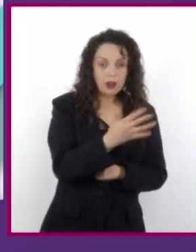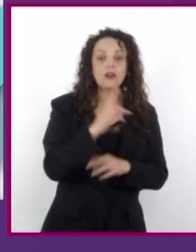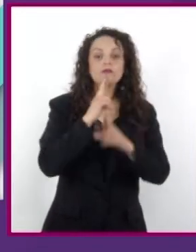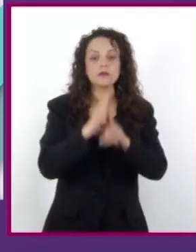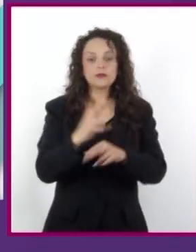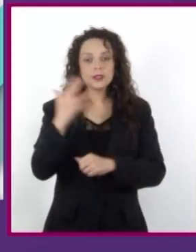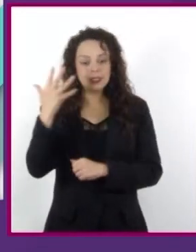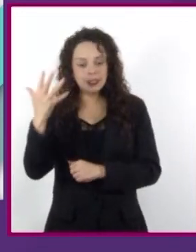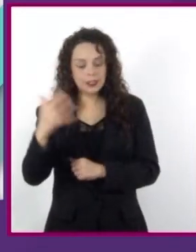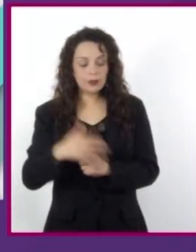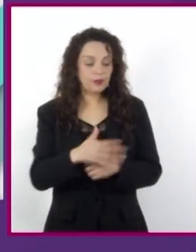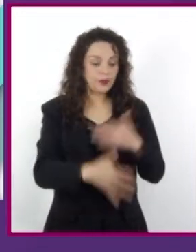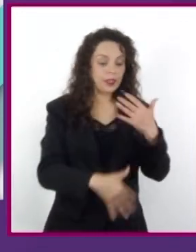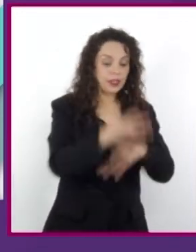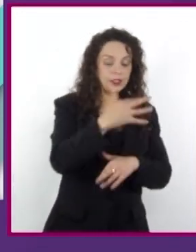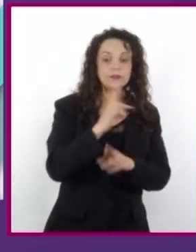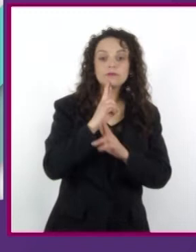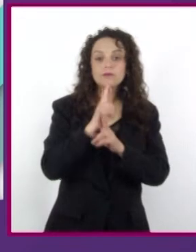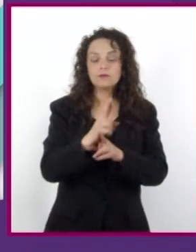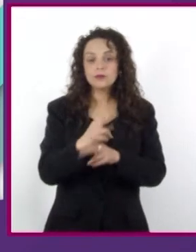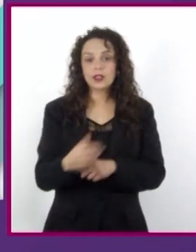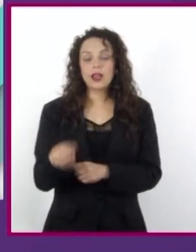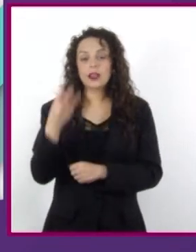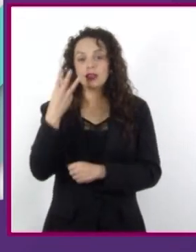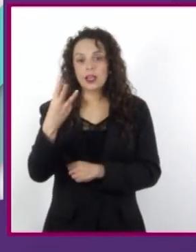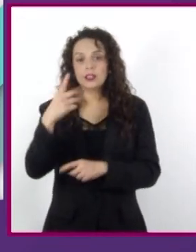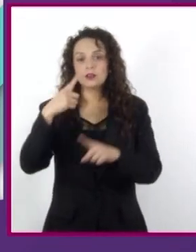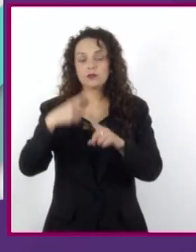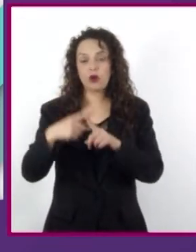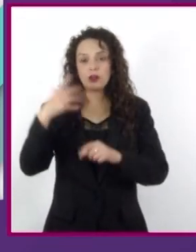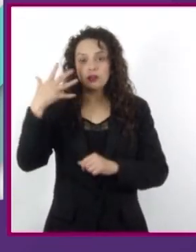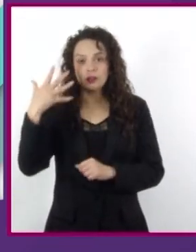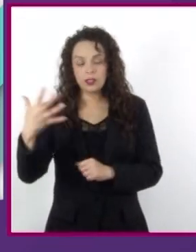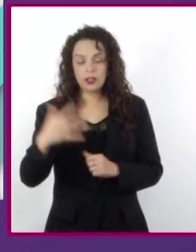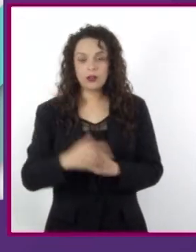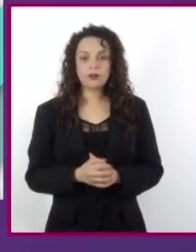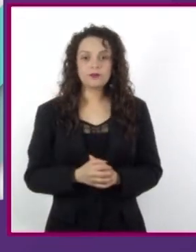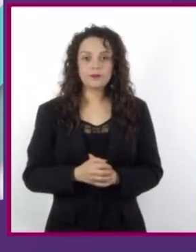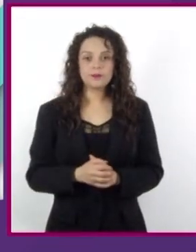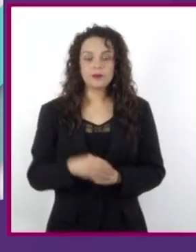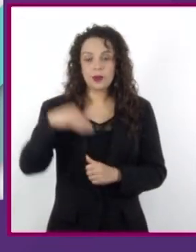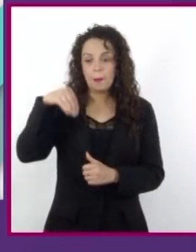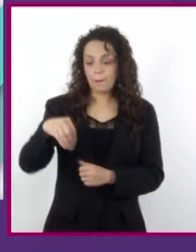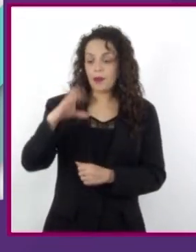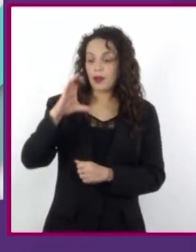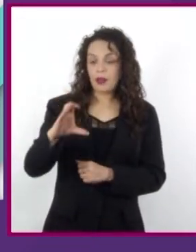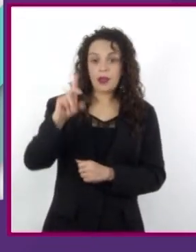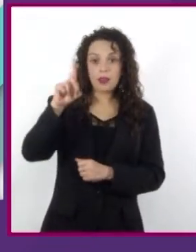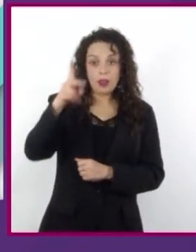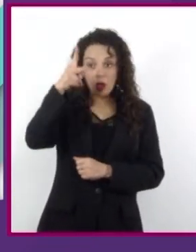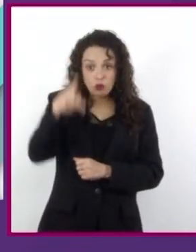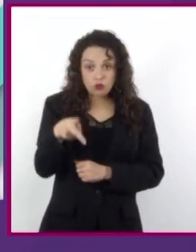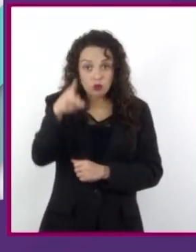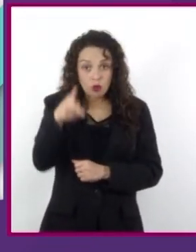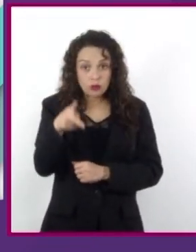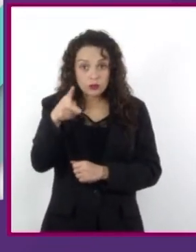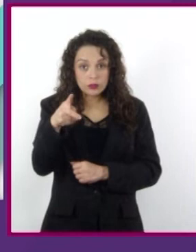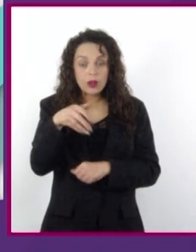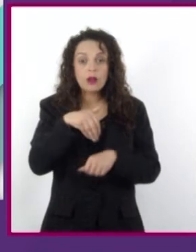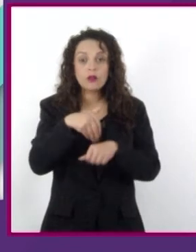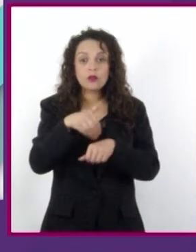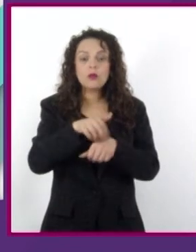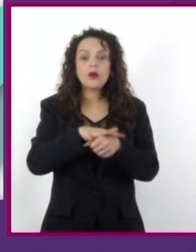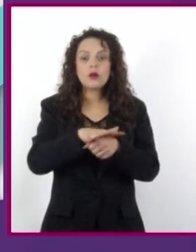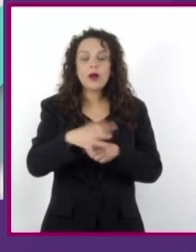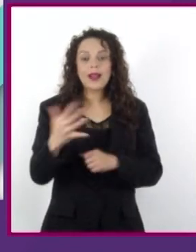de 15 es 3 por 5. El máximo común divisor en ambos es 5